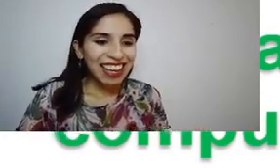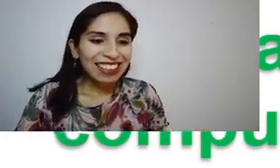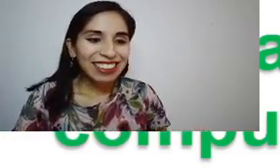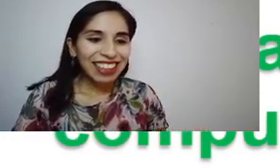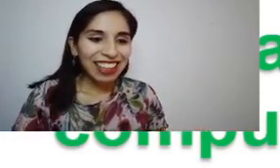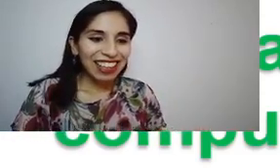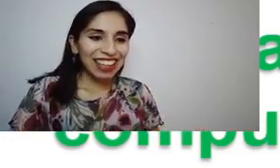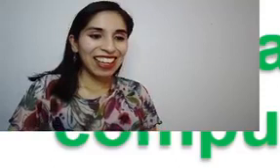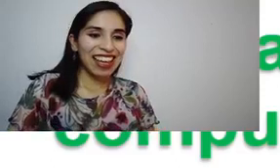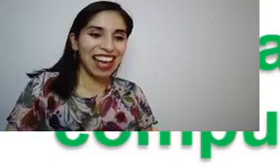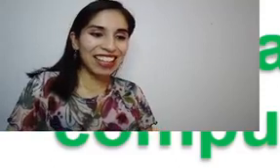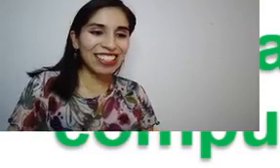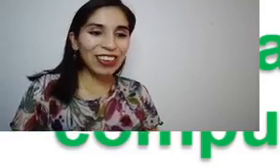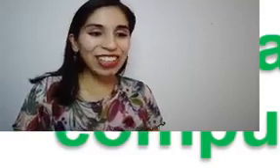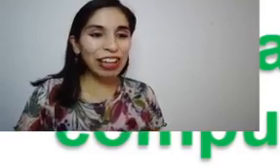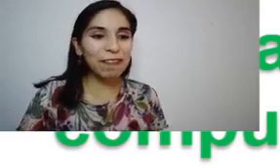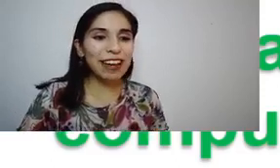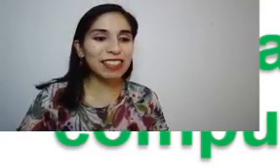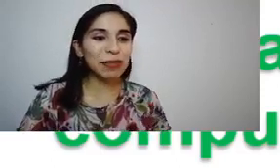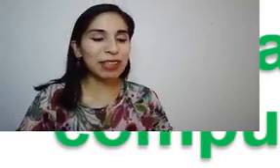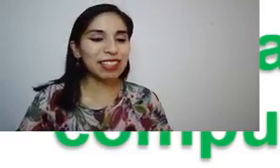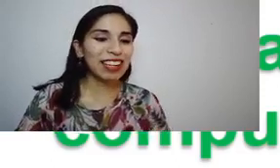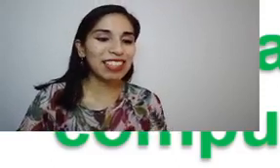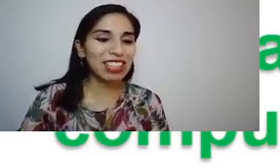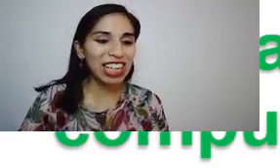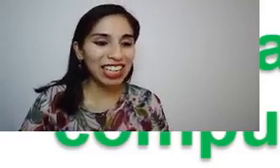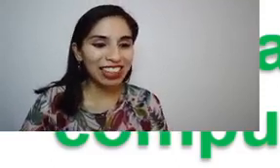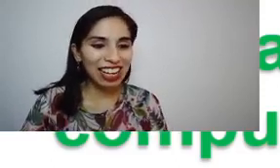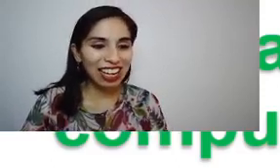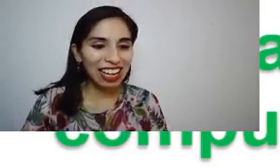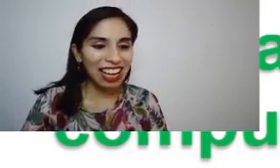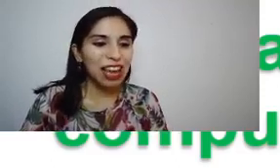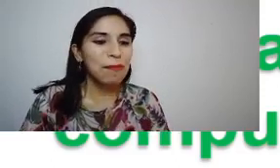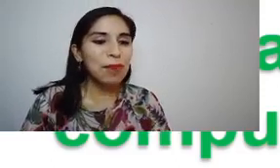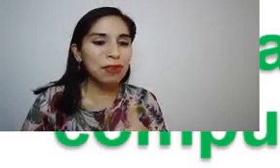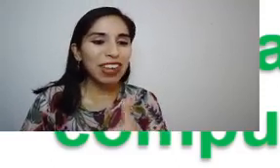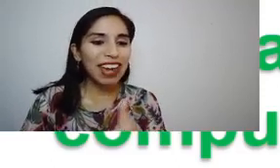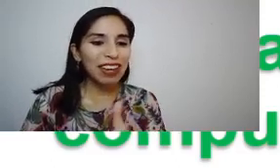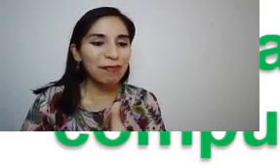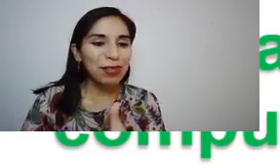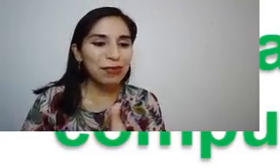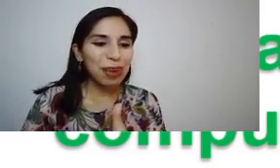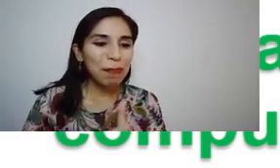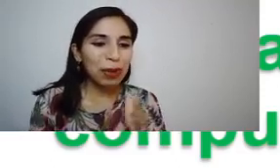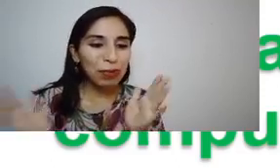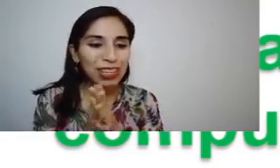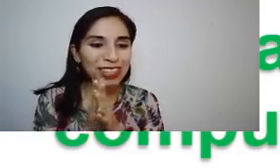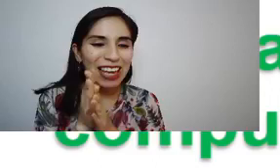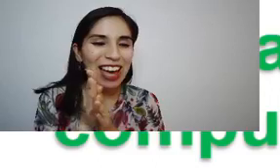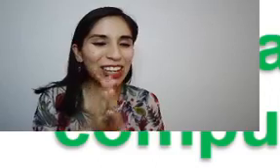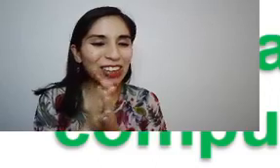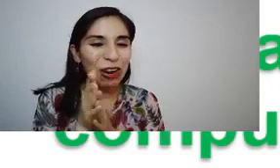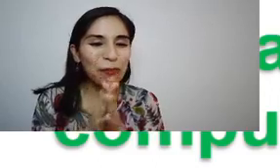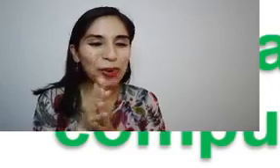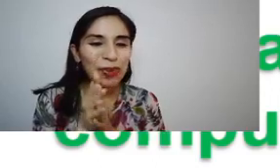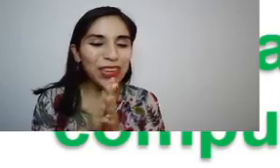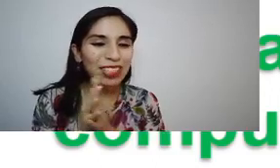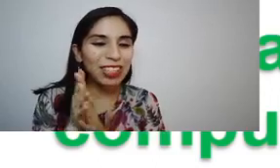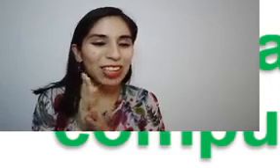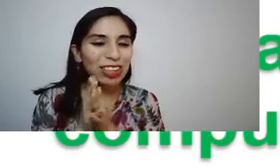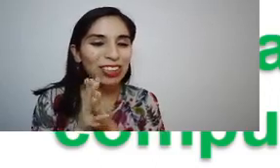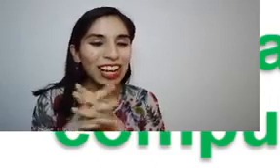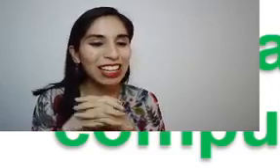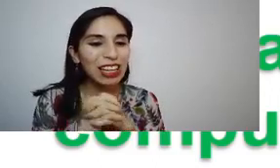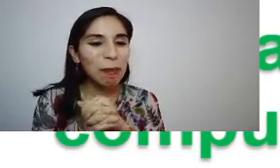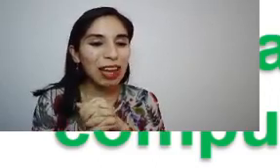excelente hasta ahorita hacer me dice la señora natalia muy bien muy bien podemos hacerlo muy bien